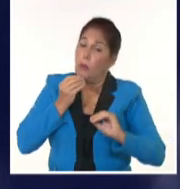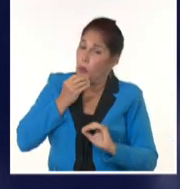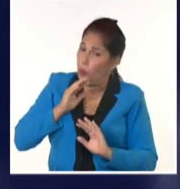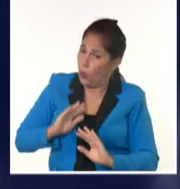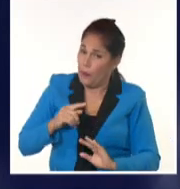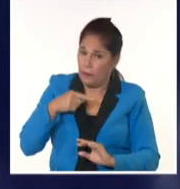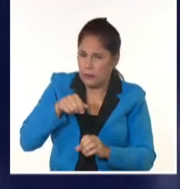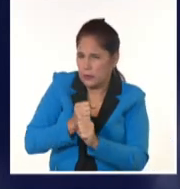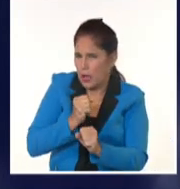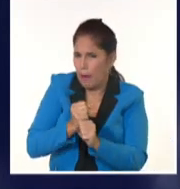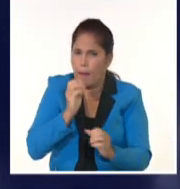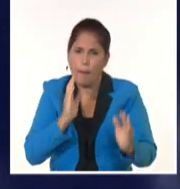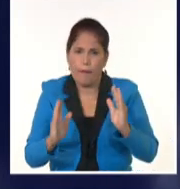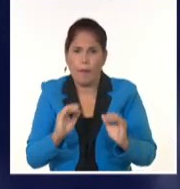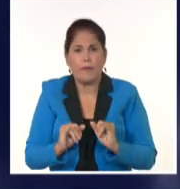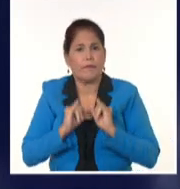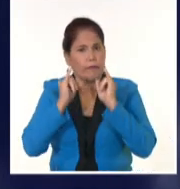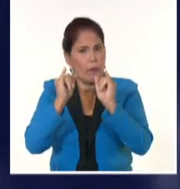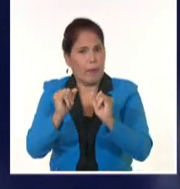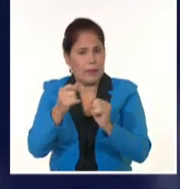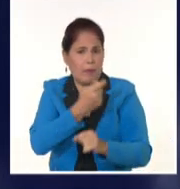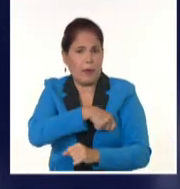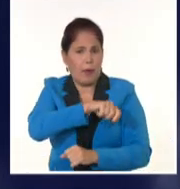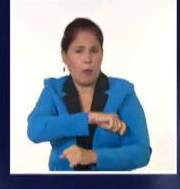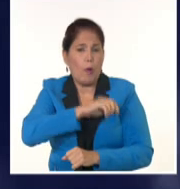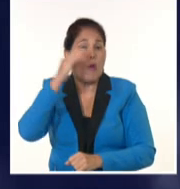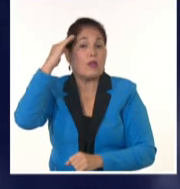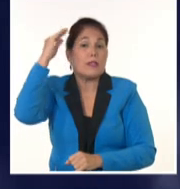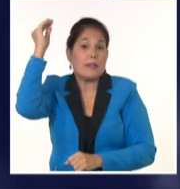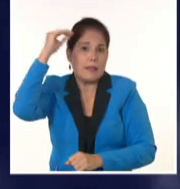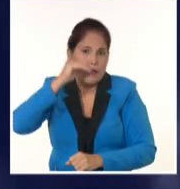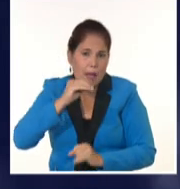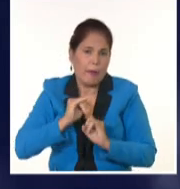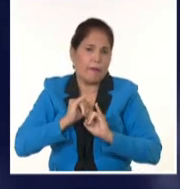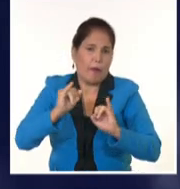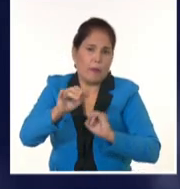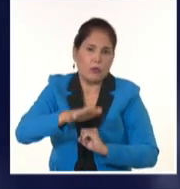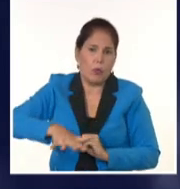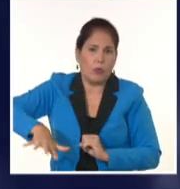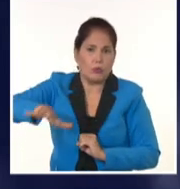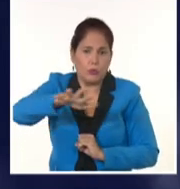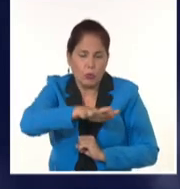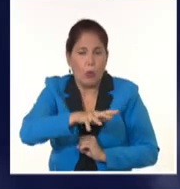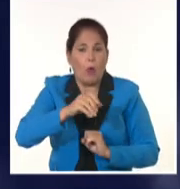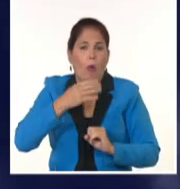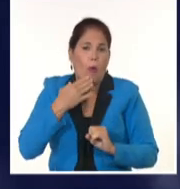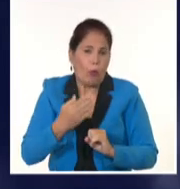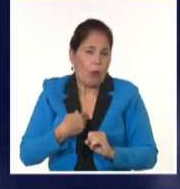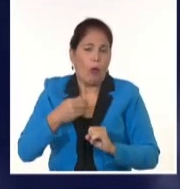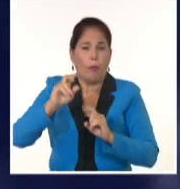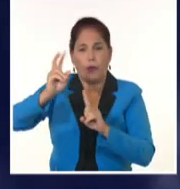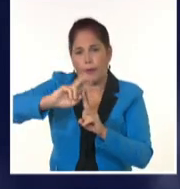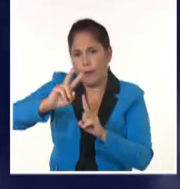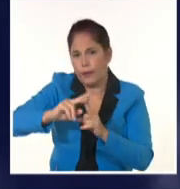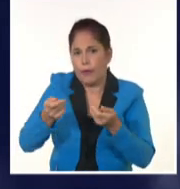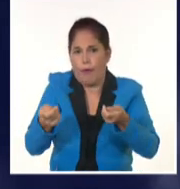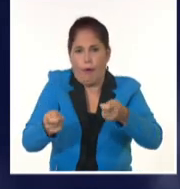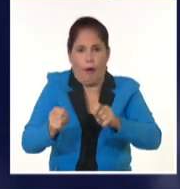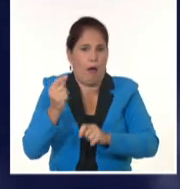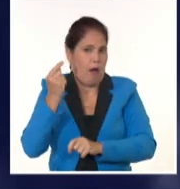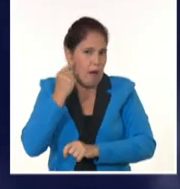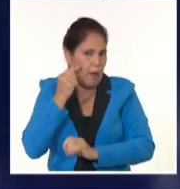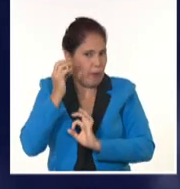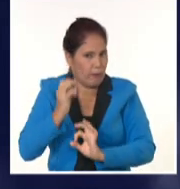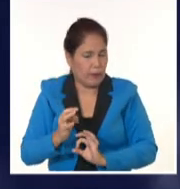esta fase, precisamente la informativa, que tiene que ver con la información a todo nuestro pueblo a través de los medios de difusión masiva, y en este caso se